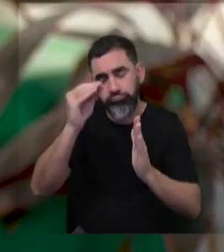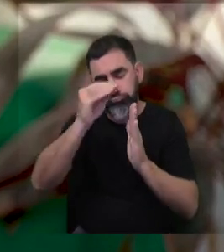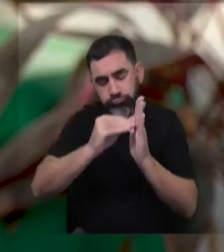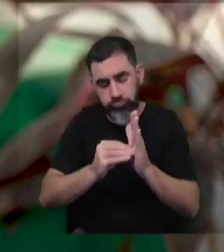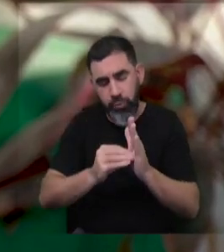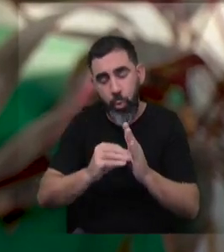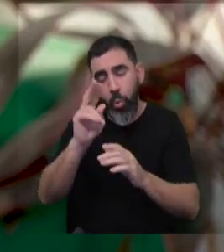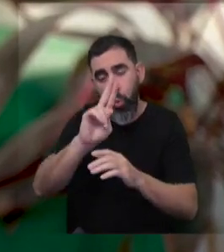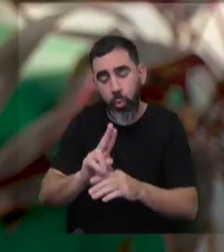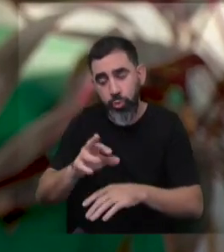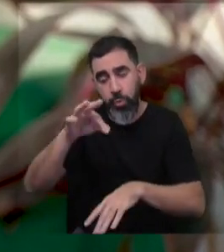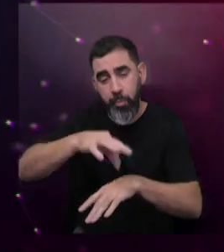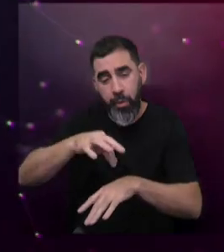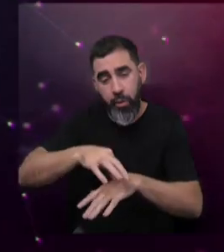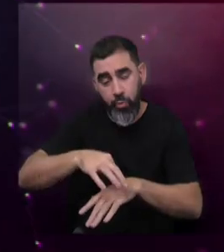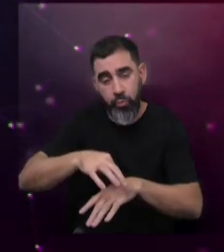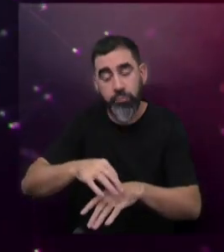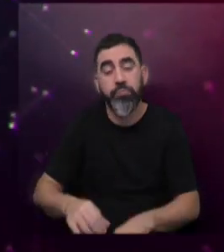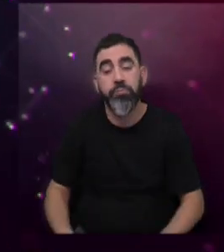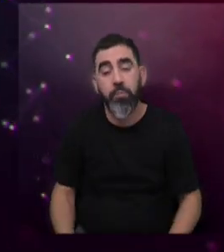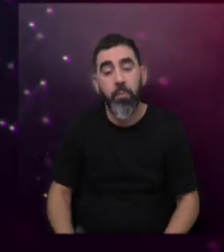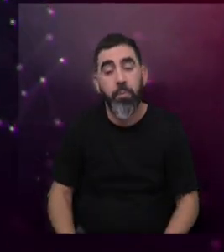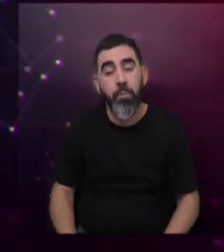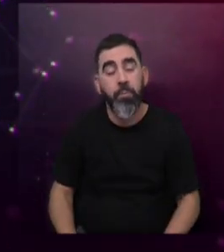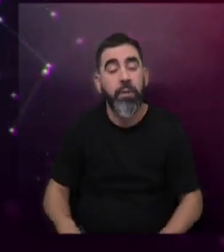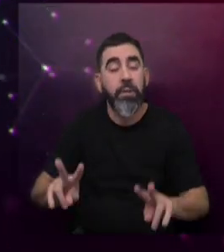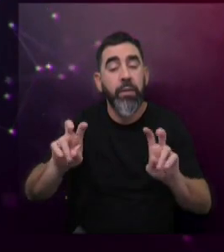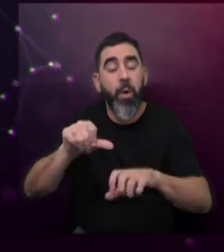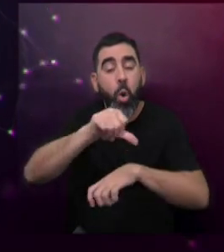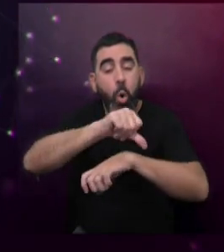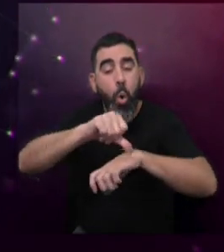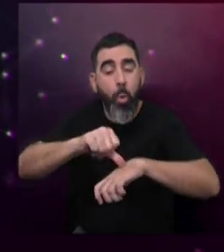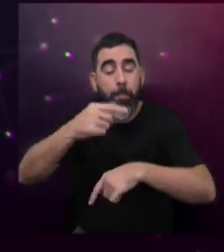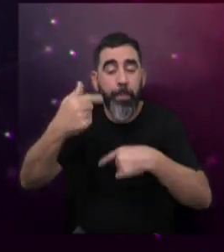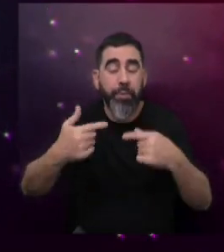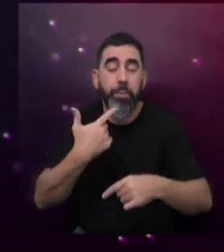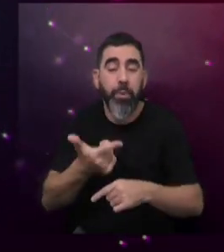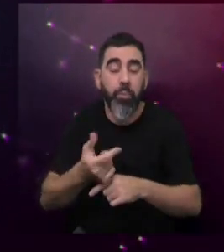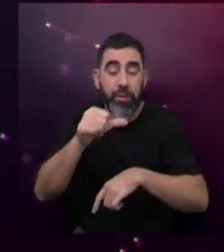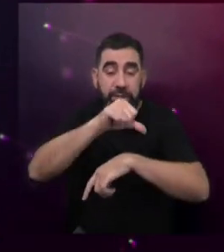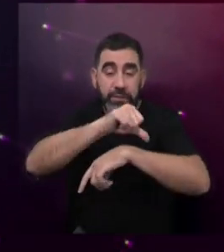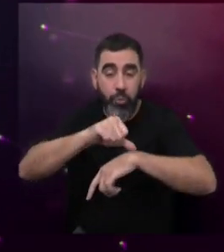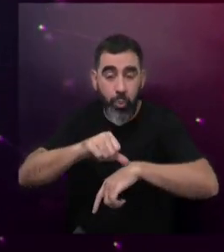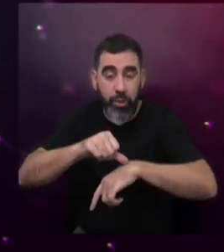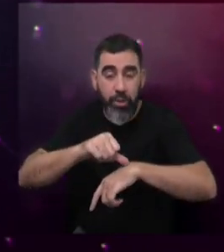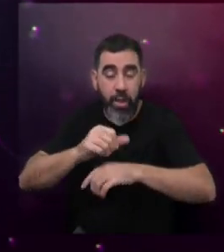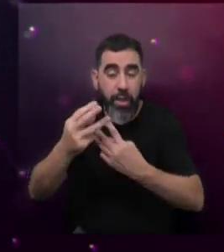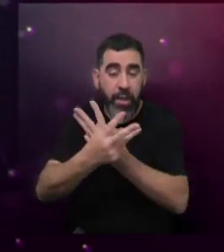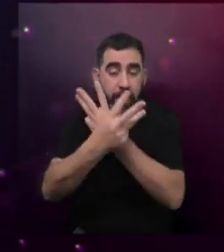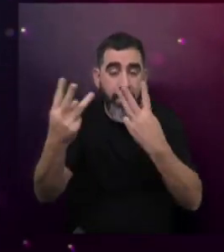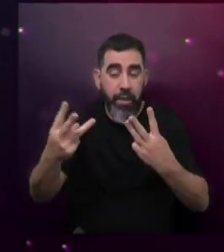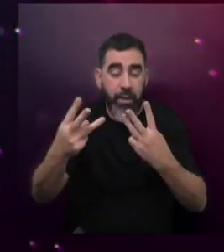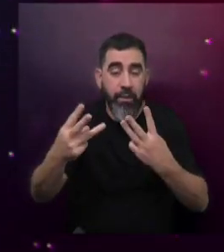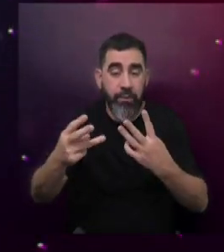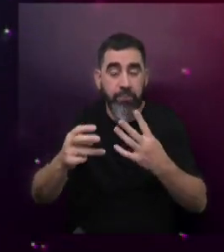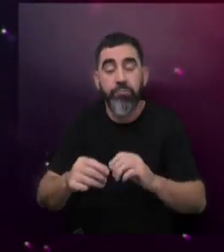clínicos de placenta, sobre todo en especialidades quirúrgicas, como la cirugía general, la cirugía